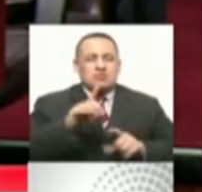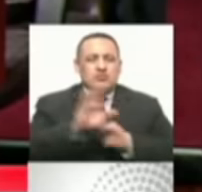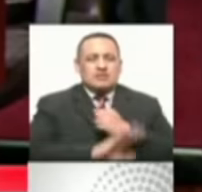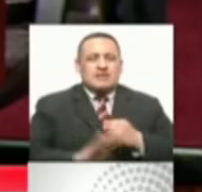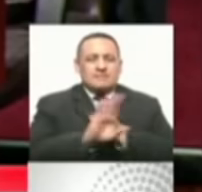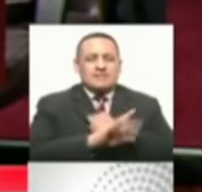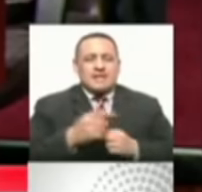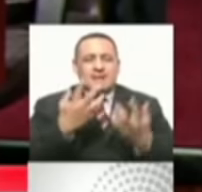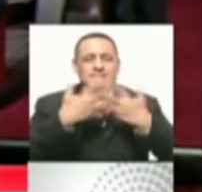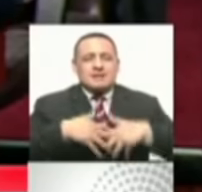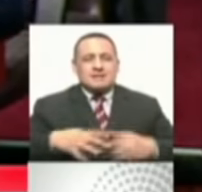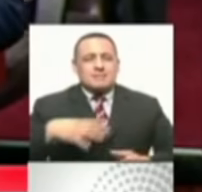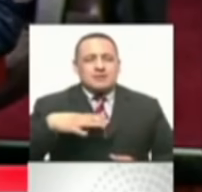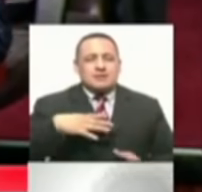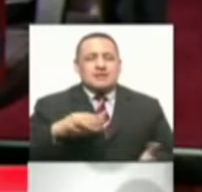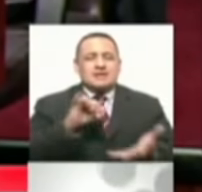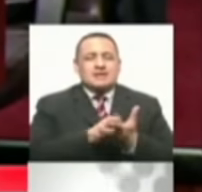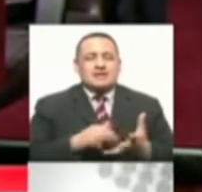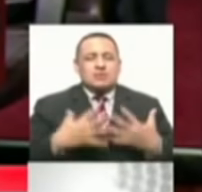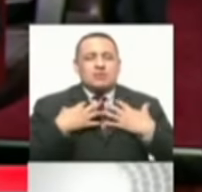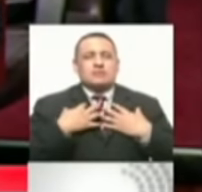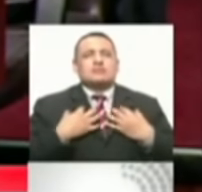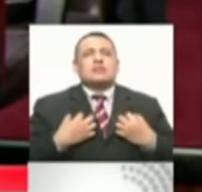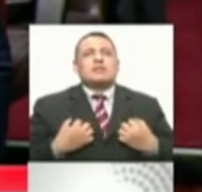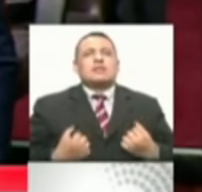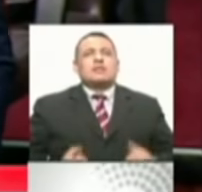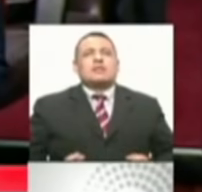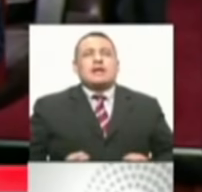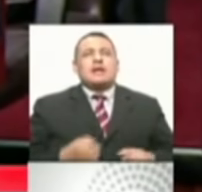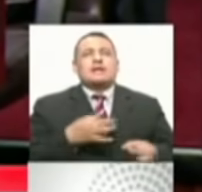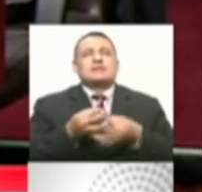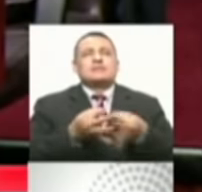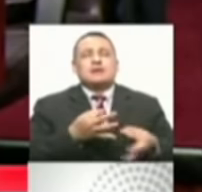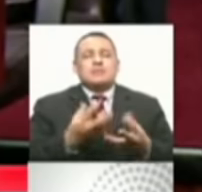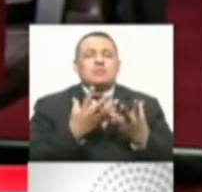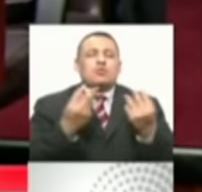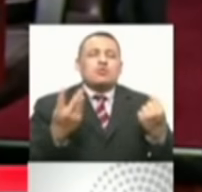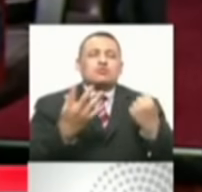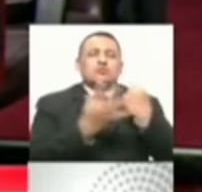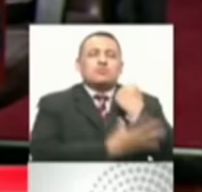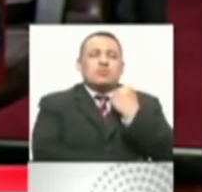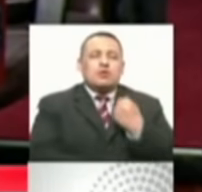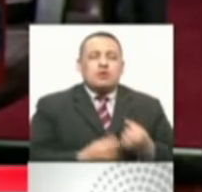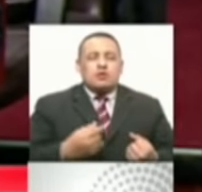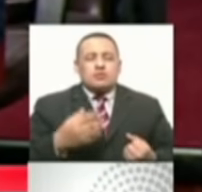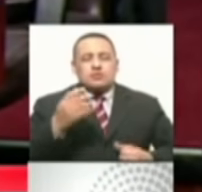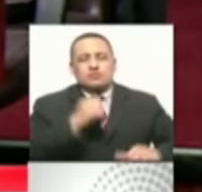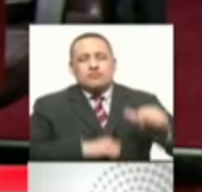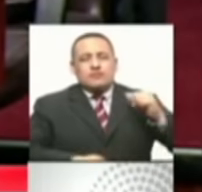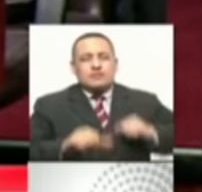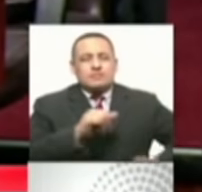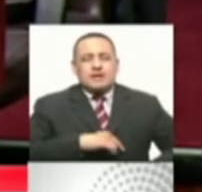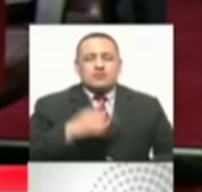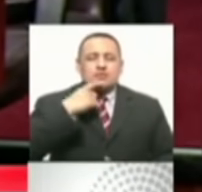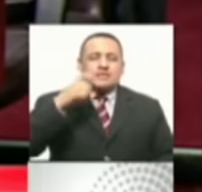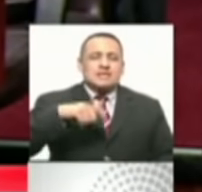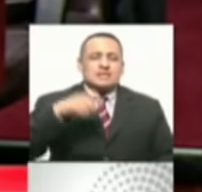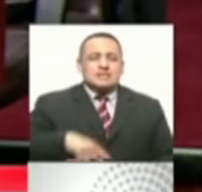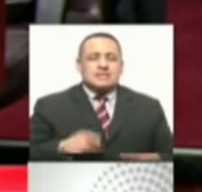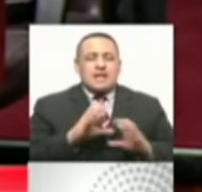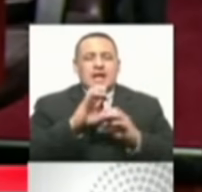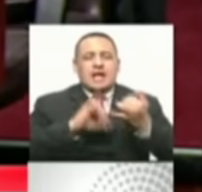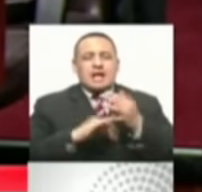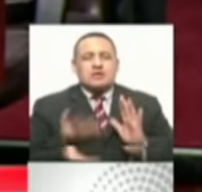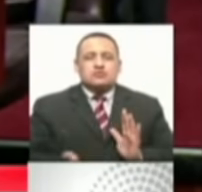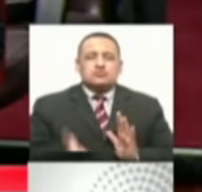cuestión de confianza. ¿Debe presentarse o no debe plantearse? Finalmente, él tendrá que proceder según a lo que ha